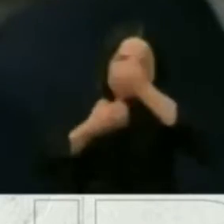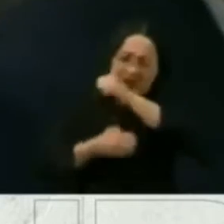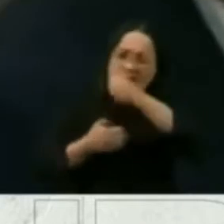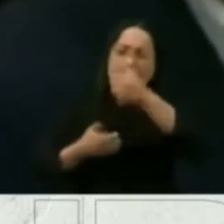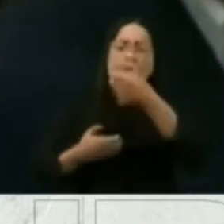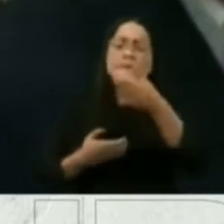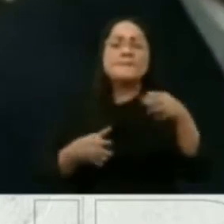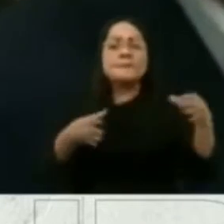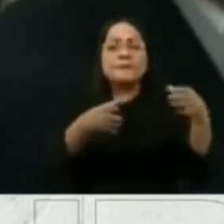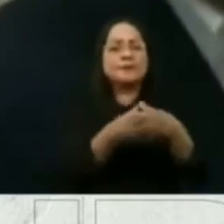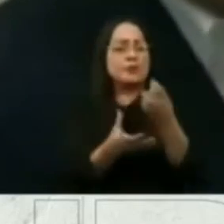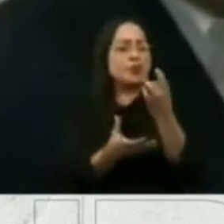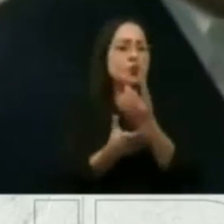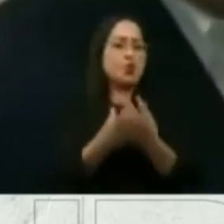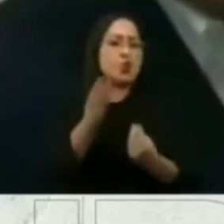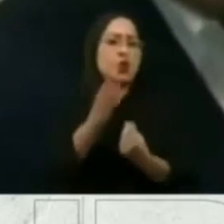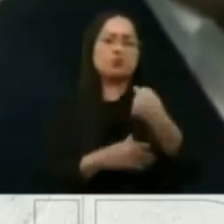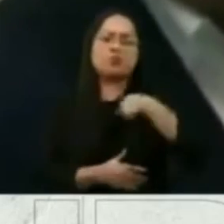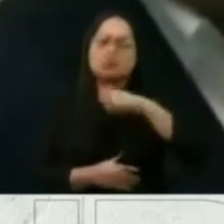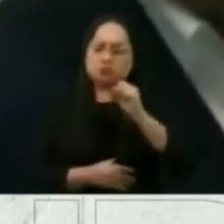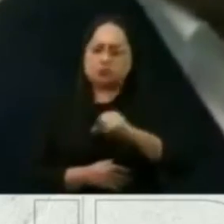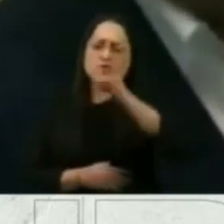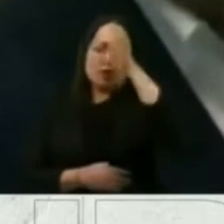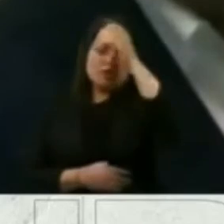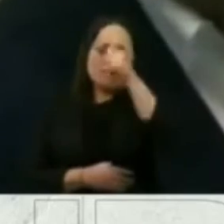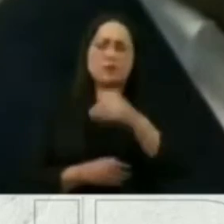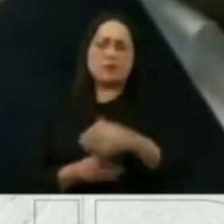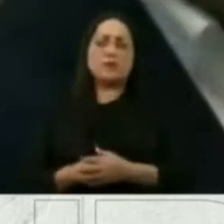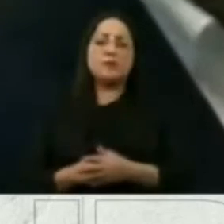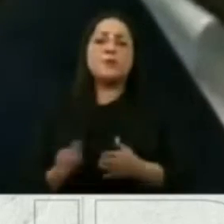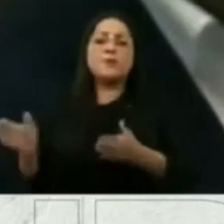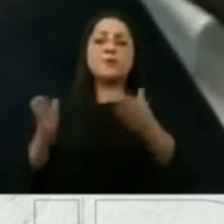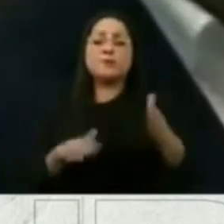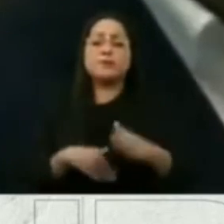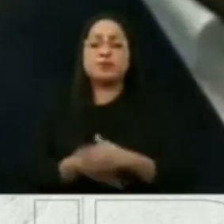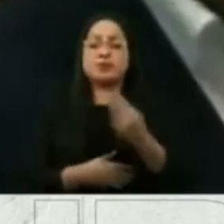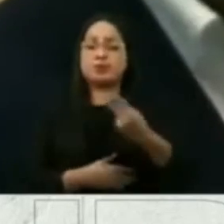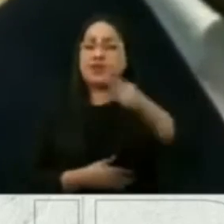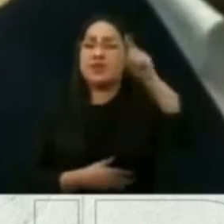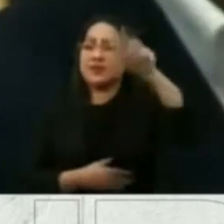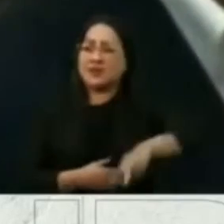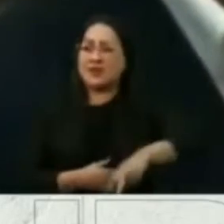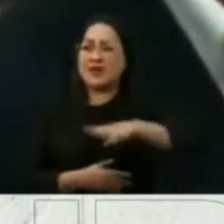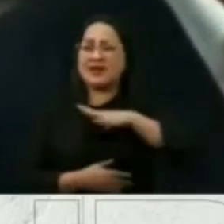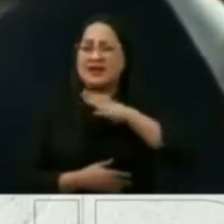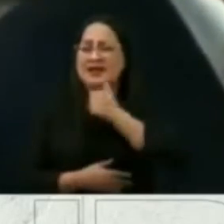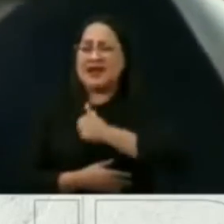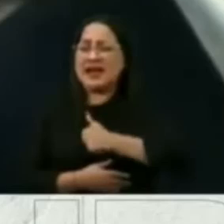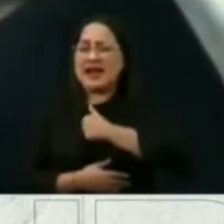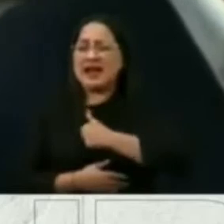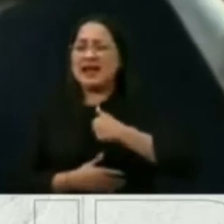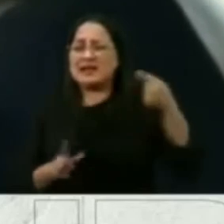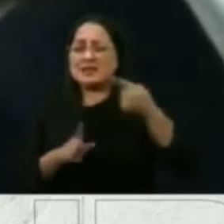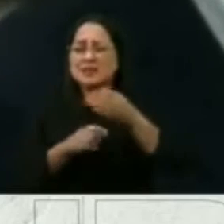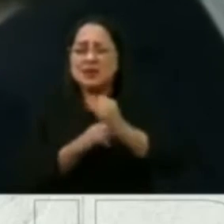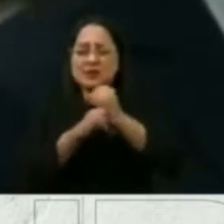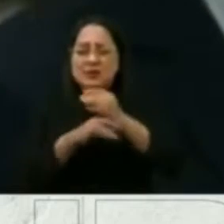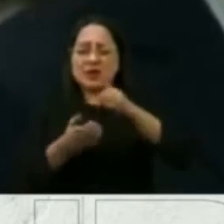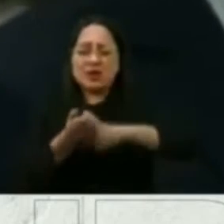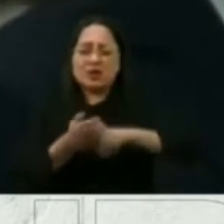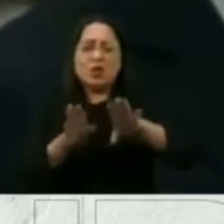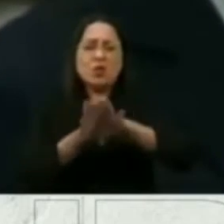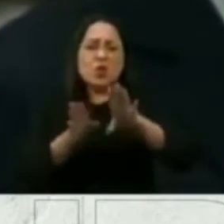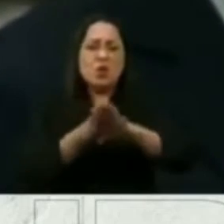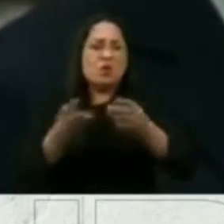un tribunal de disciplina judicial. Es que son vergonzosos los datos de la autocorrección del Poder